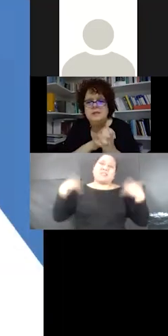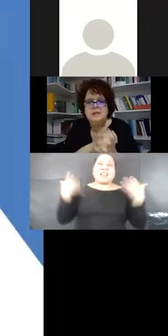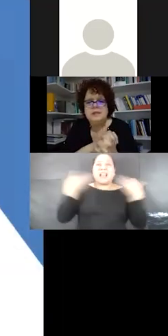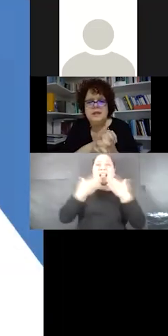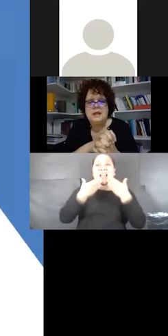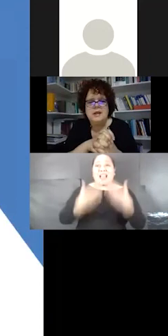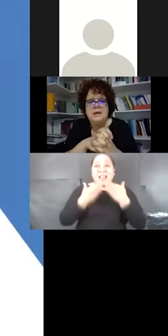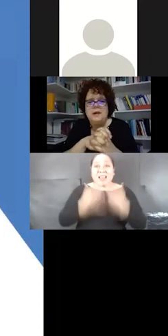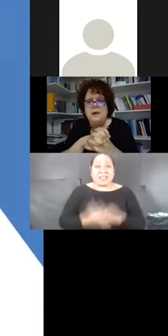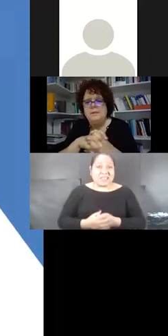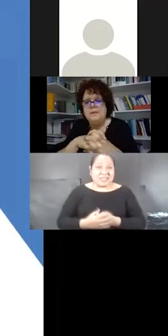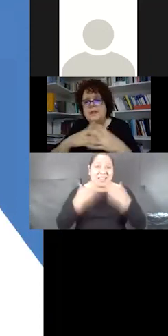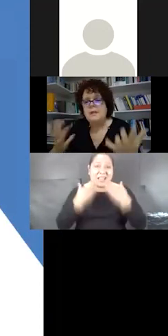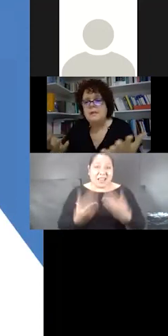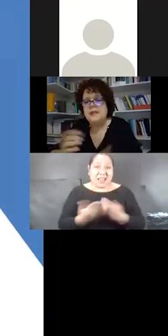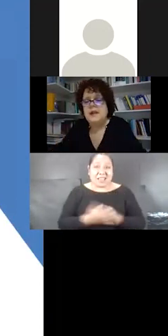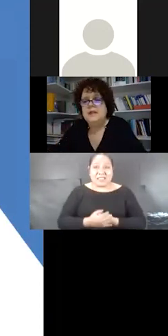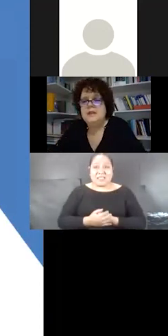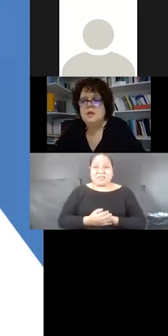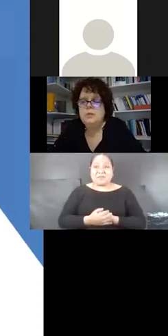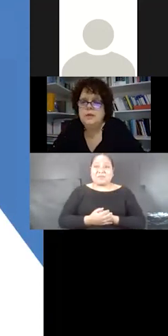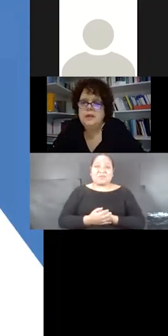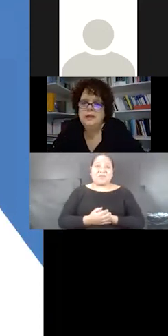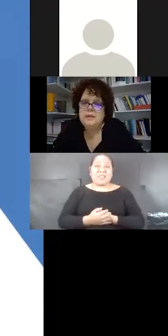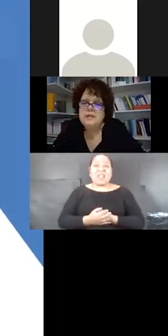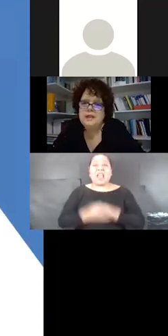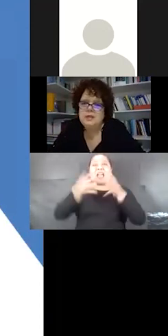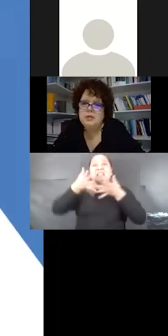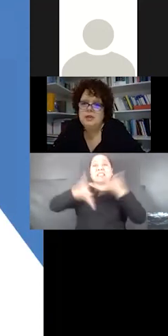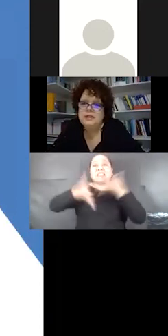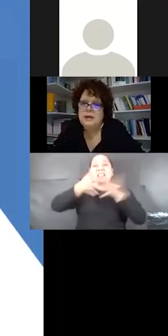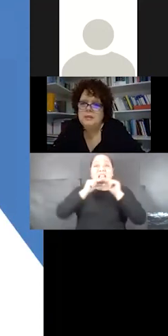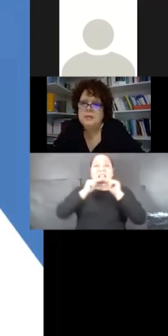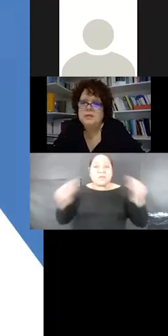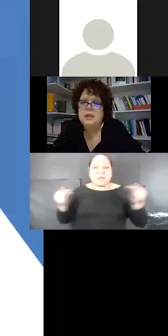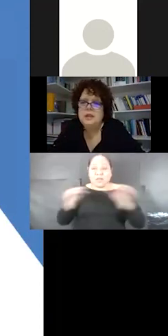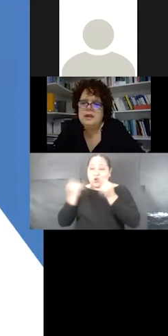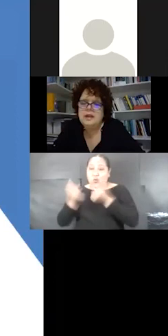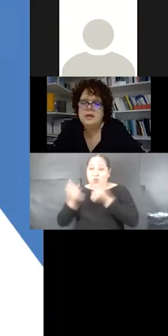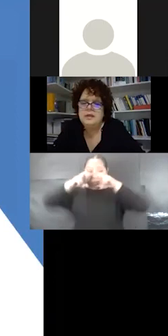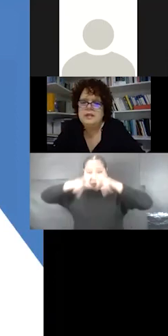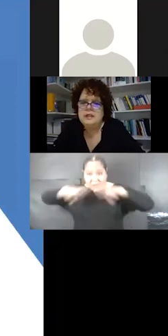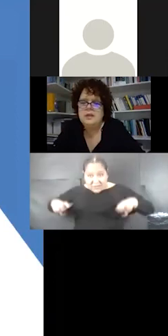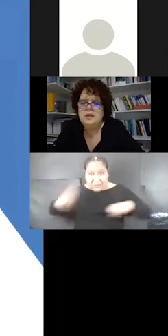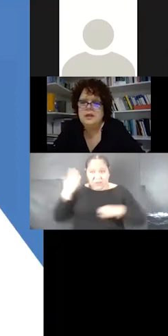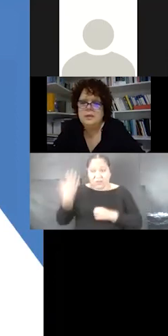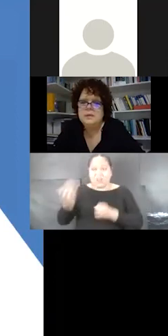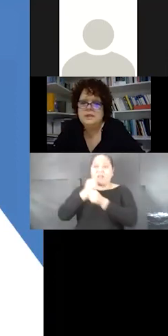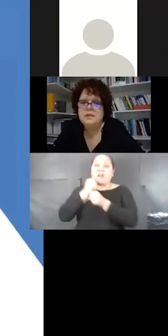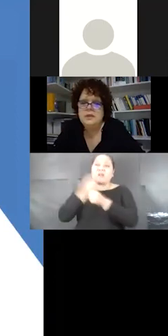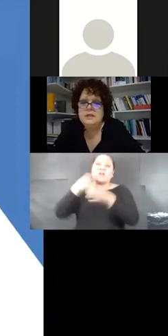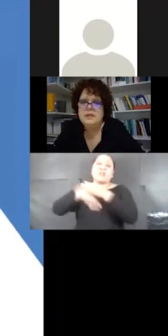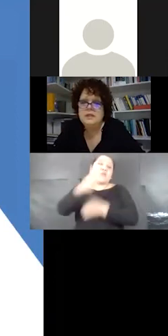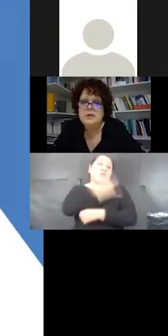gracias a Señas Gramaticales, que es el grupo de investigación con el que trabajamos en la Universidad Católica y nos permite